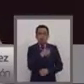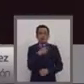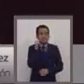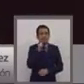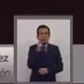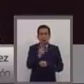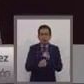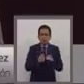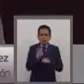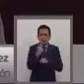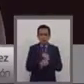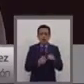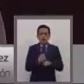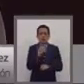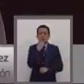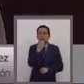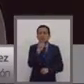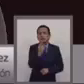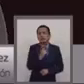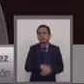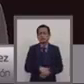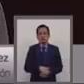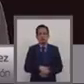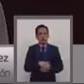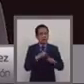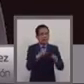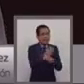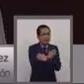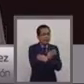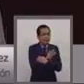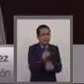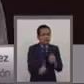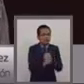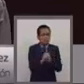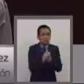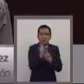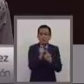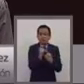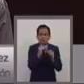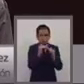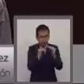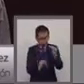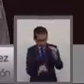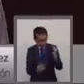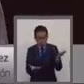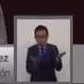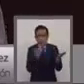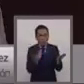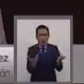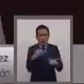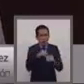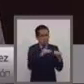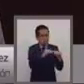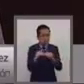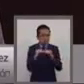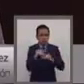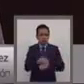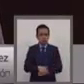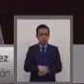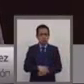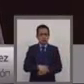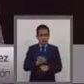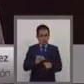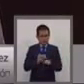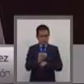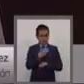informe anual, que el problema de la educación es la desigualdad y la inclusión. Y justo los estados que están viviendo la peor parte de